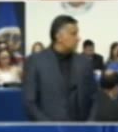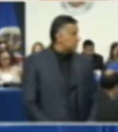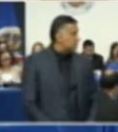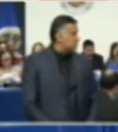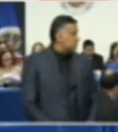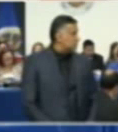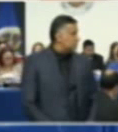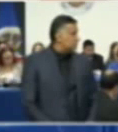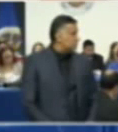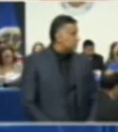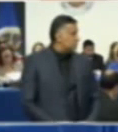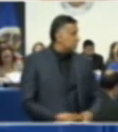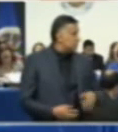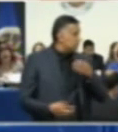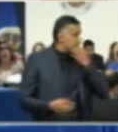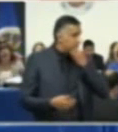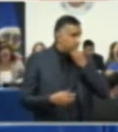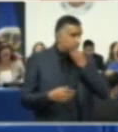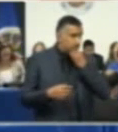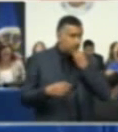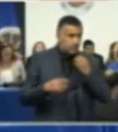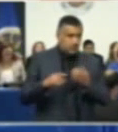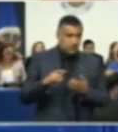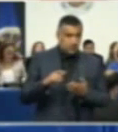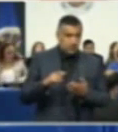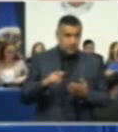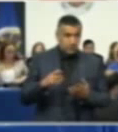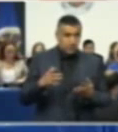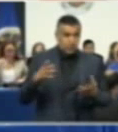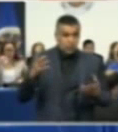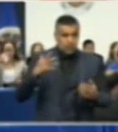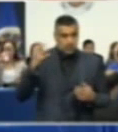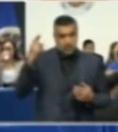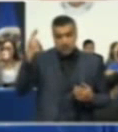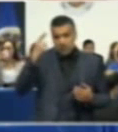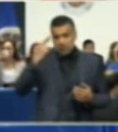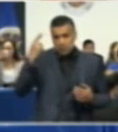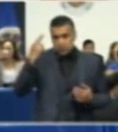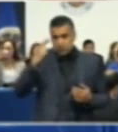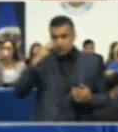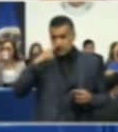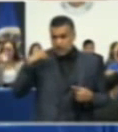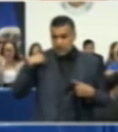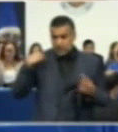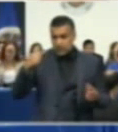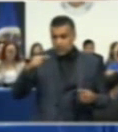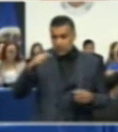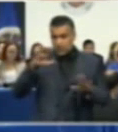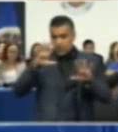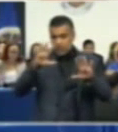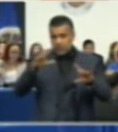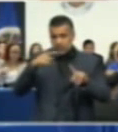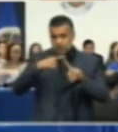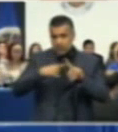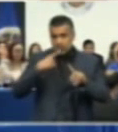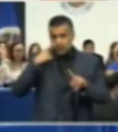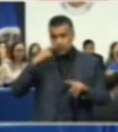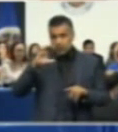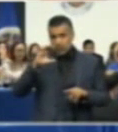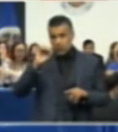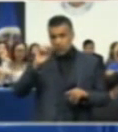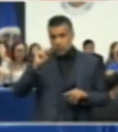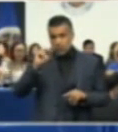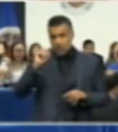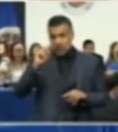sociedad civil. La ley aún no se ha reglamentado. ¿Cuál es la razón? Han pasado 10 meses, porque CONADIS ha hecho todo